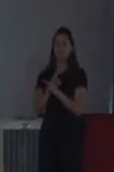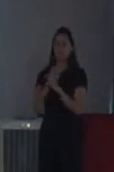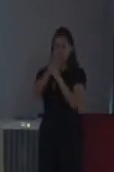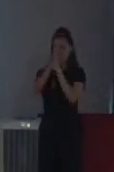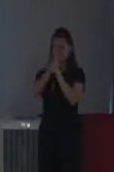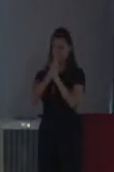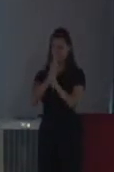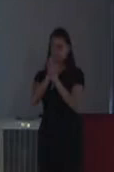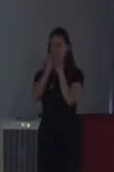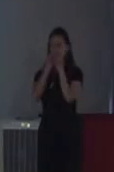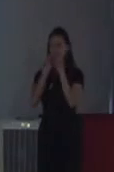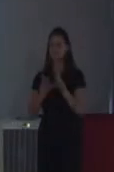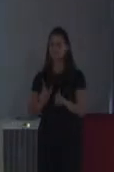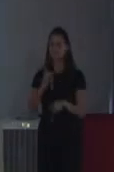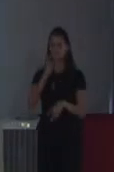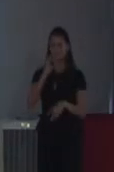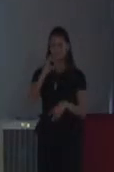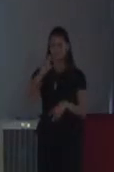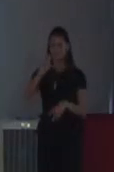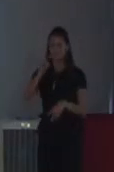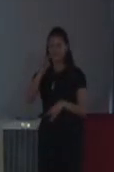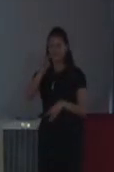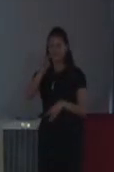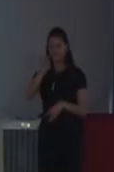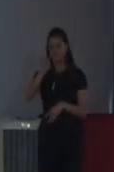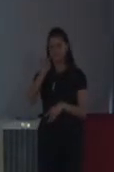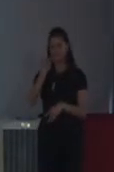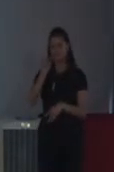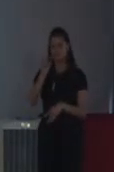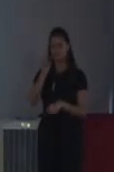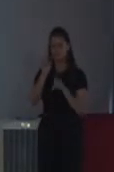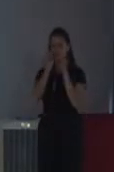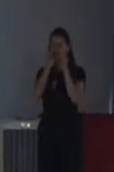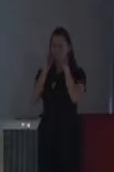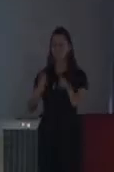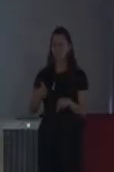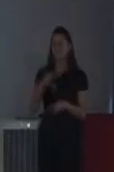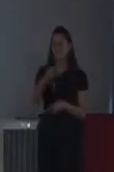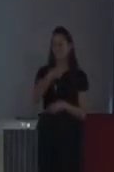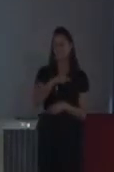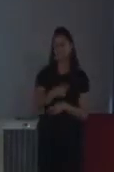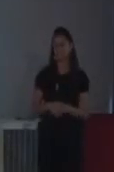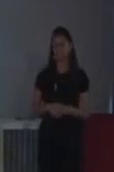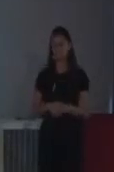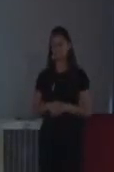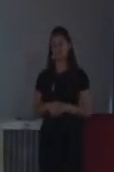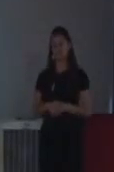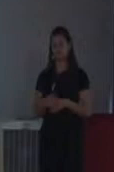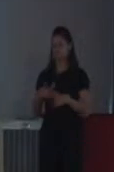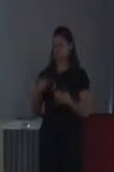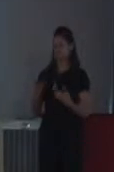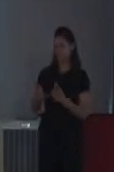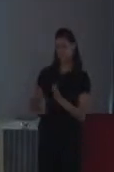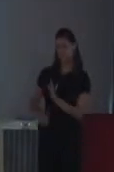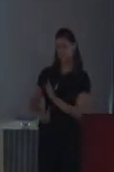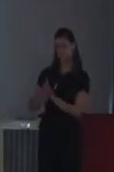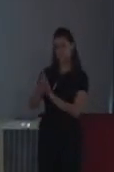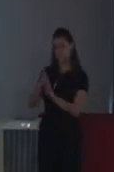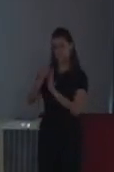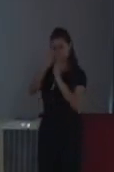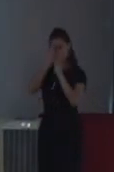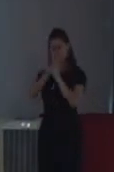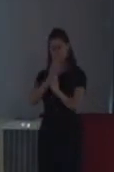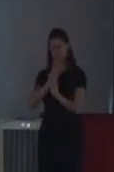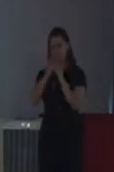humana? ¿Qué consideramos nosotros como dignidad humana? ¿Cómo se ha venido desarrollando esa